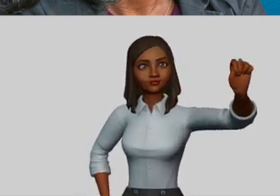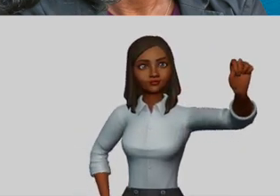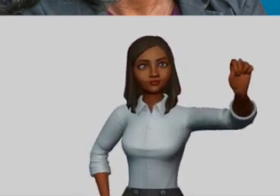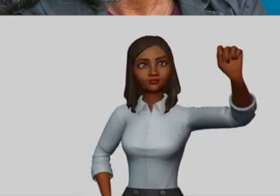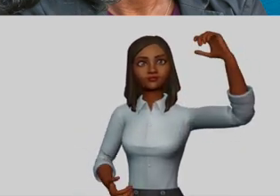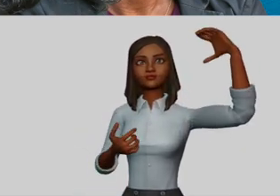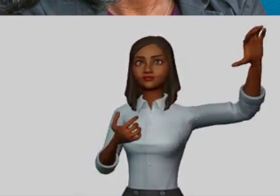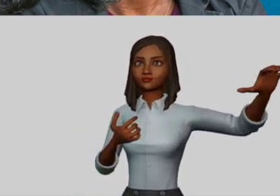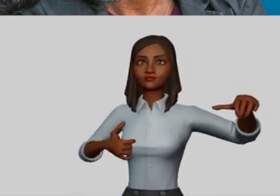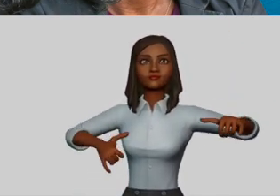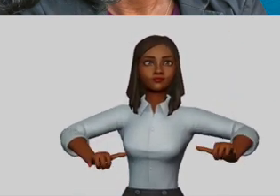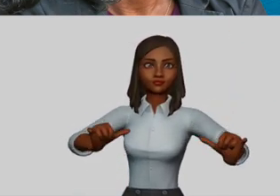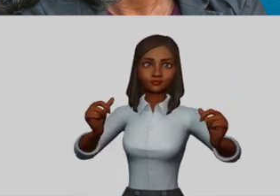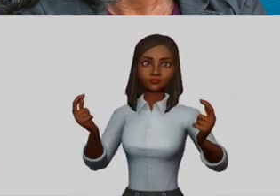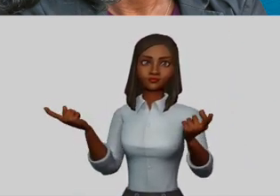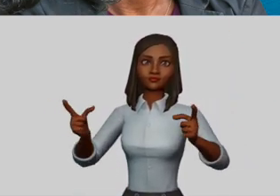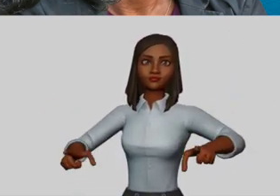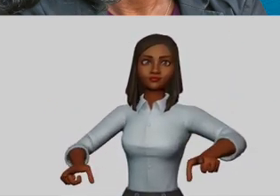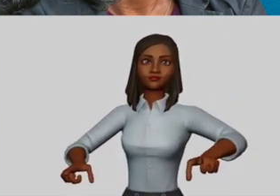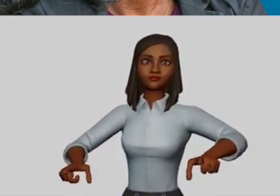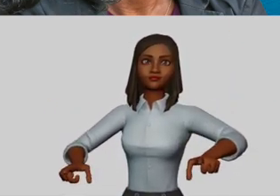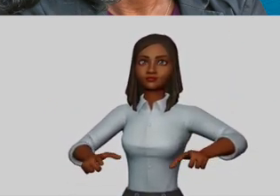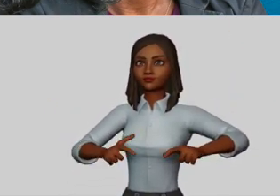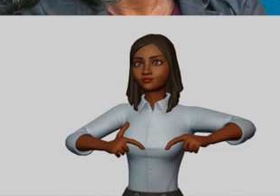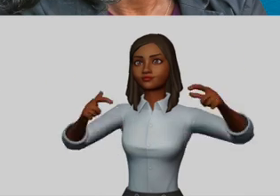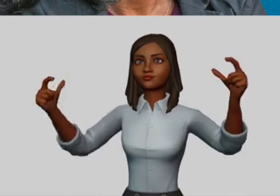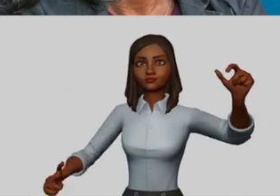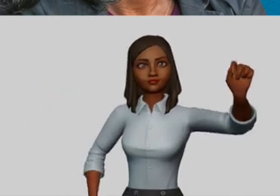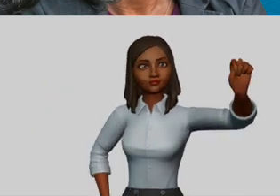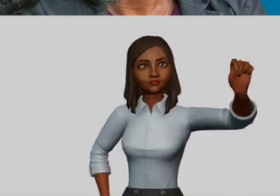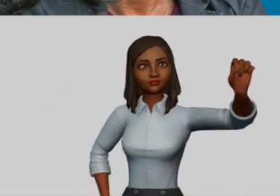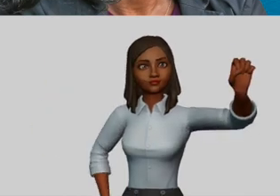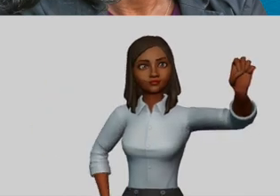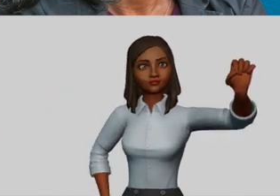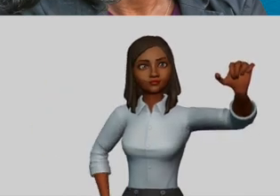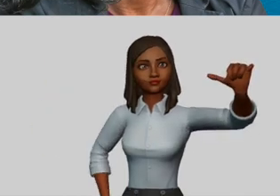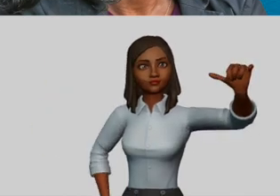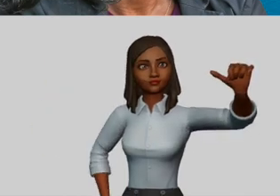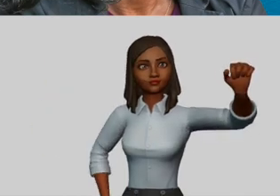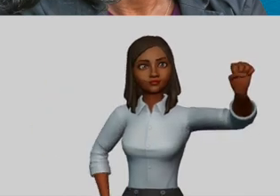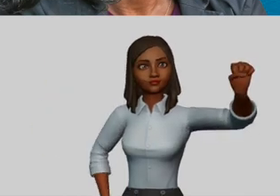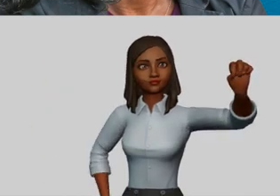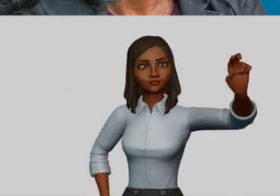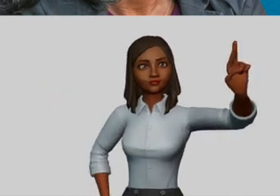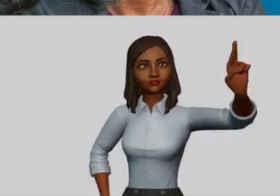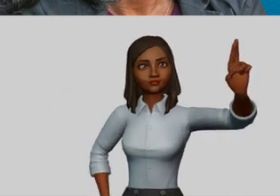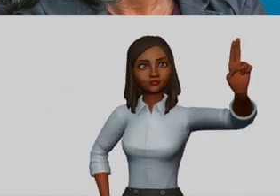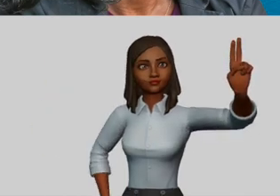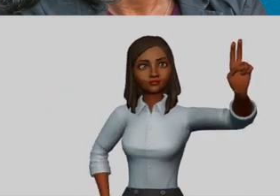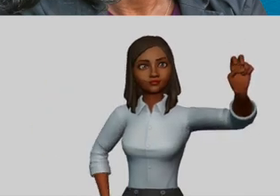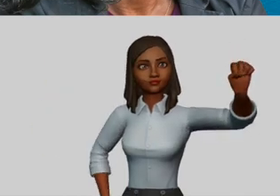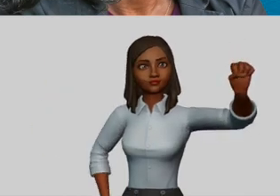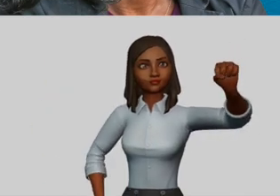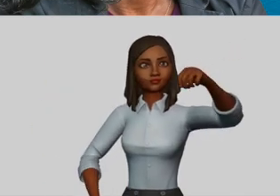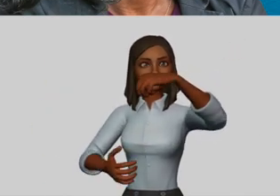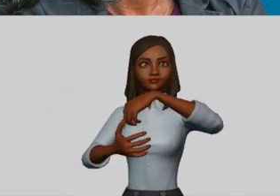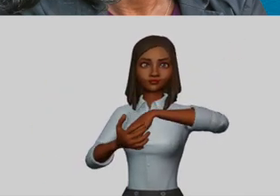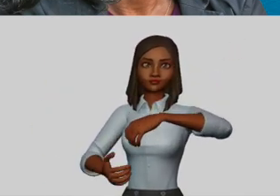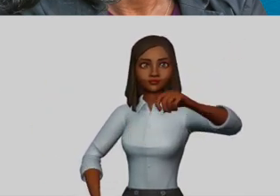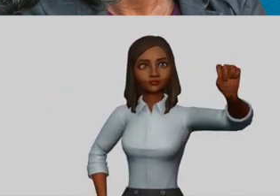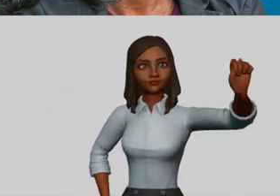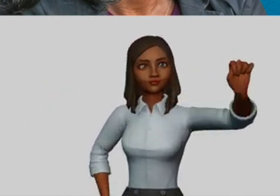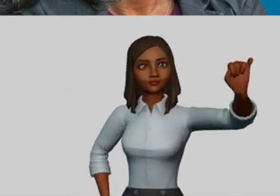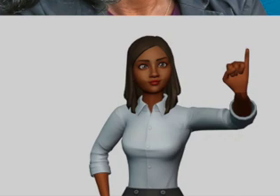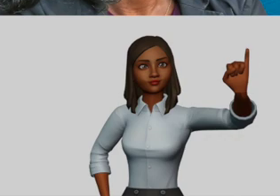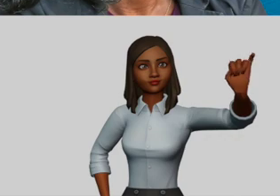de familiar que para tú pensar, oh my God, ¿qué es lo que yo estoy haciendo? Y en ese tiempo, de verdad, lo que me